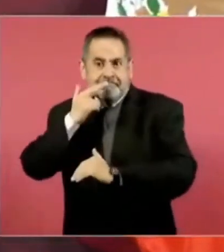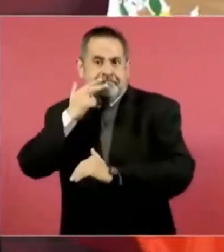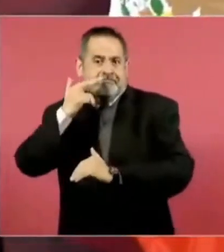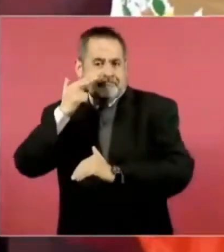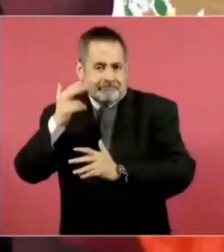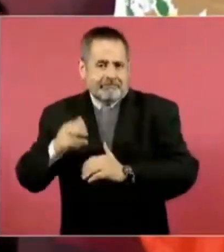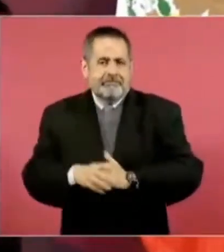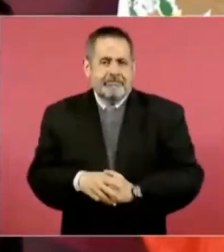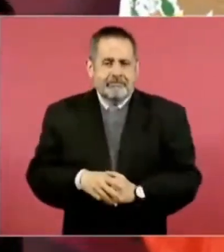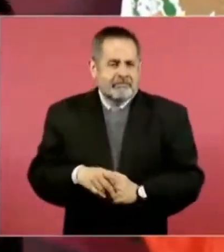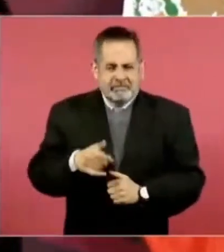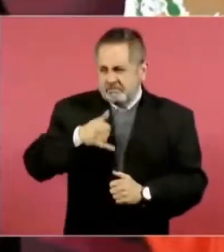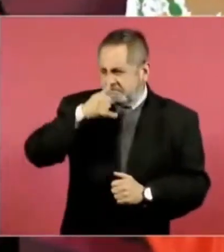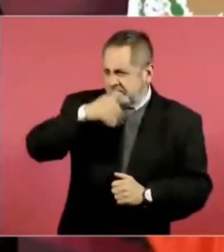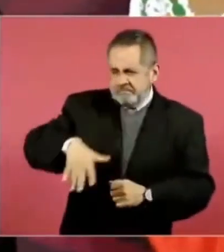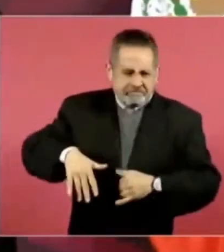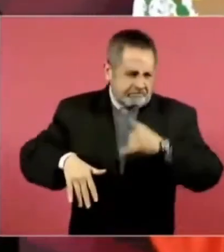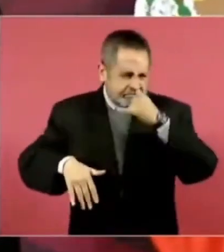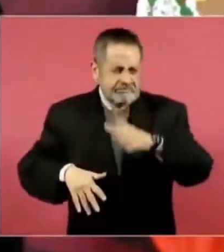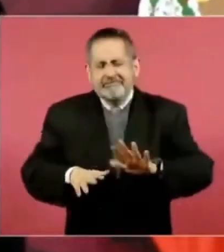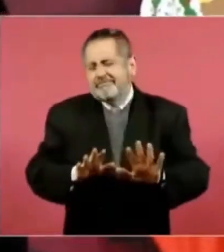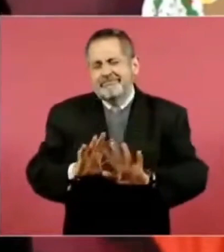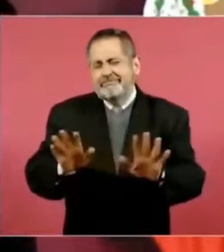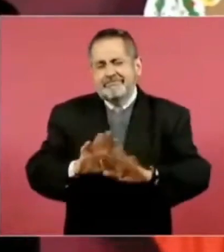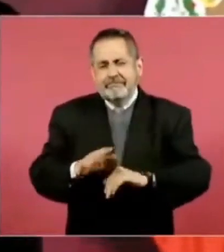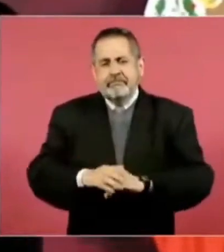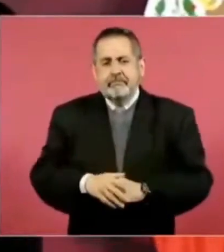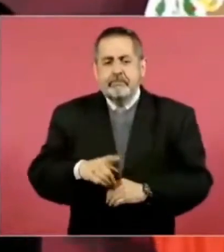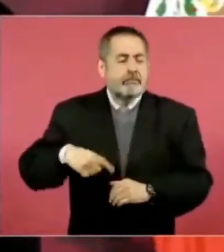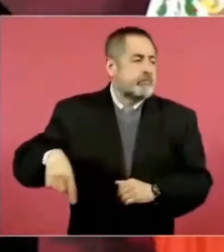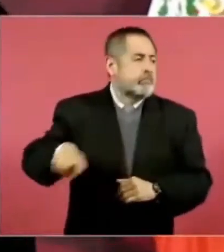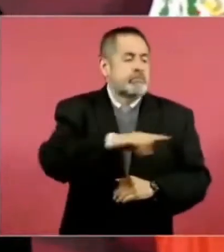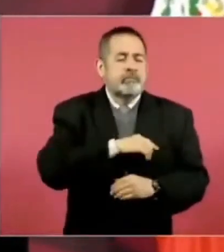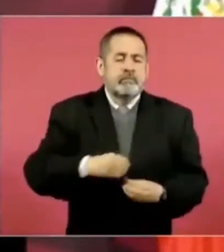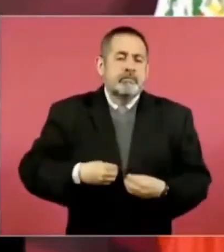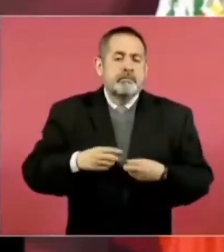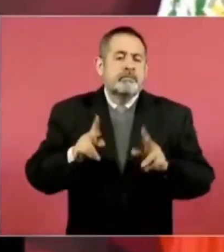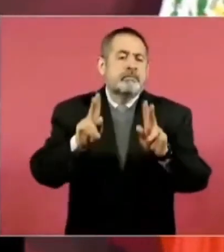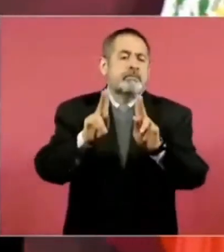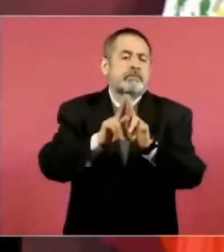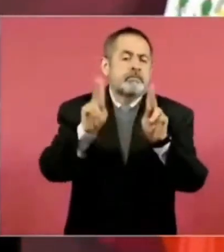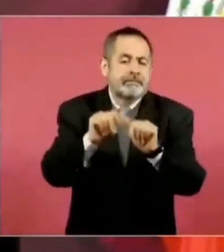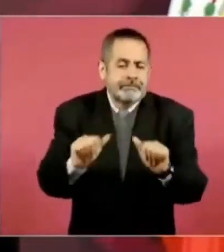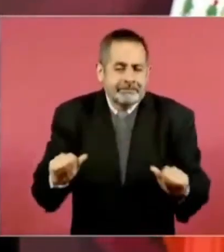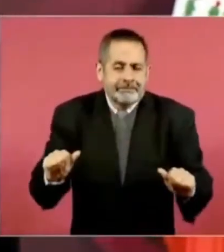que no haya agresiones, que vivamos en paz.